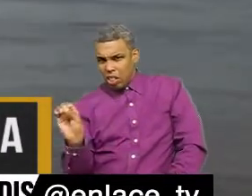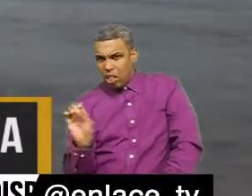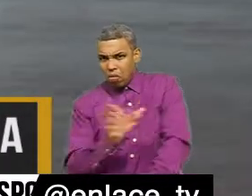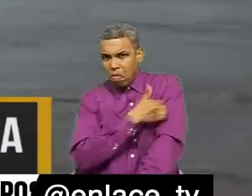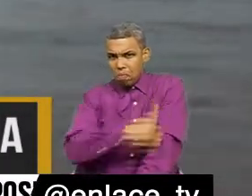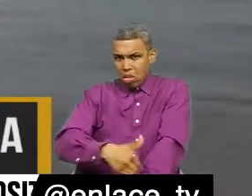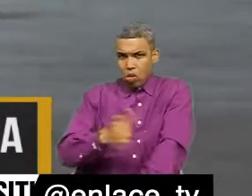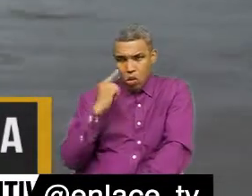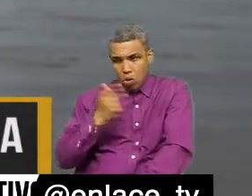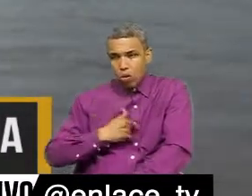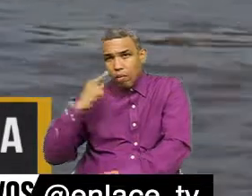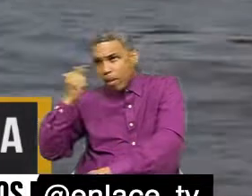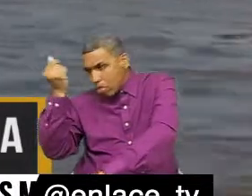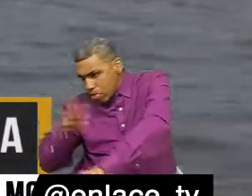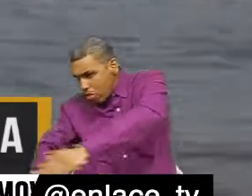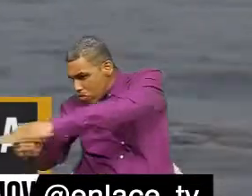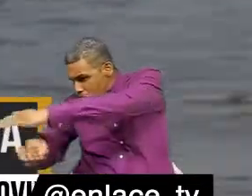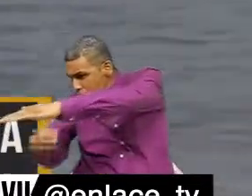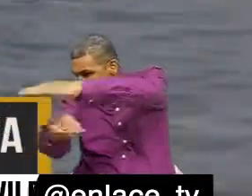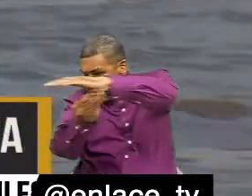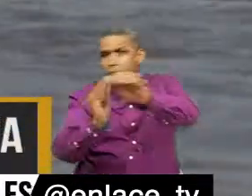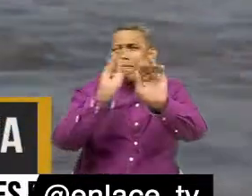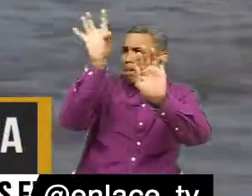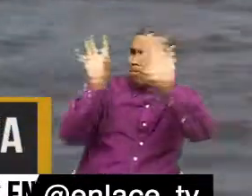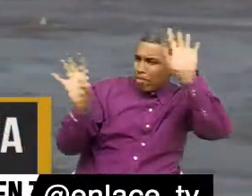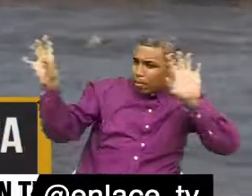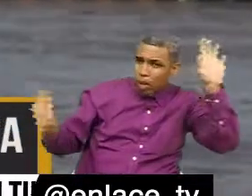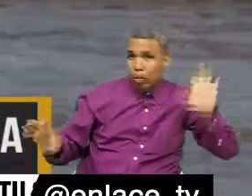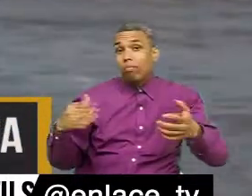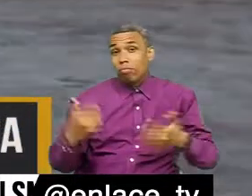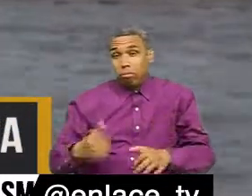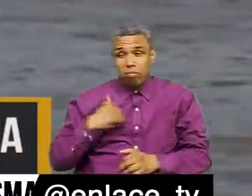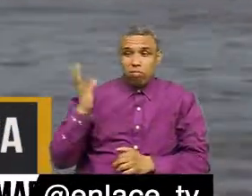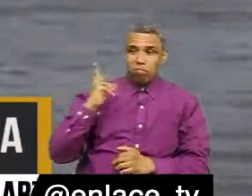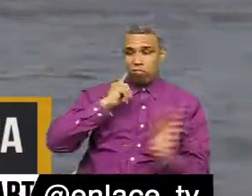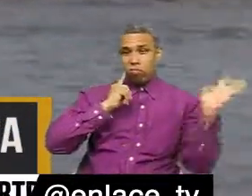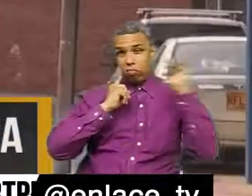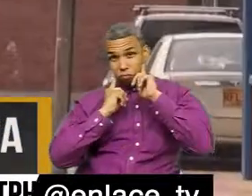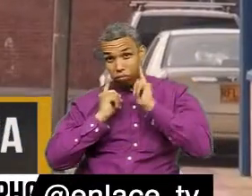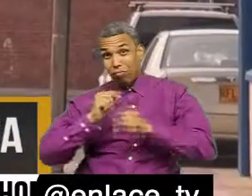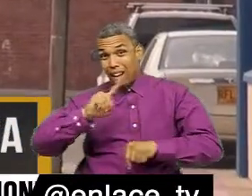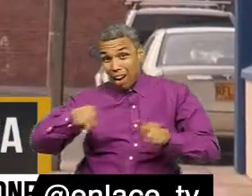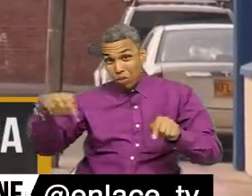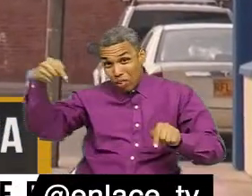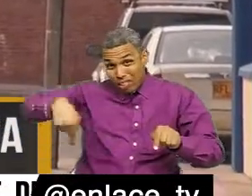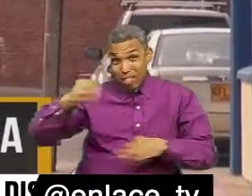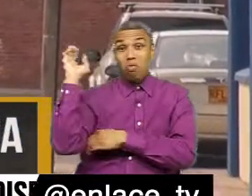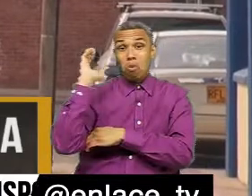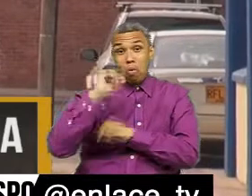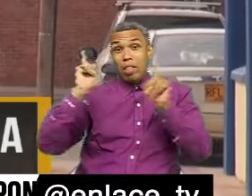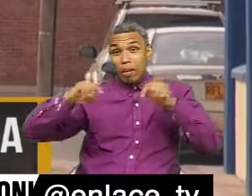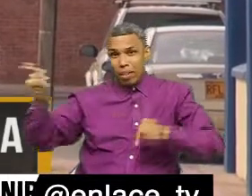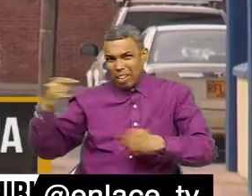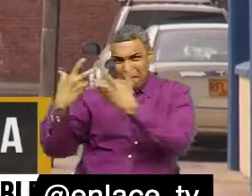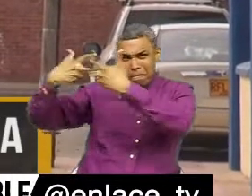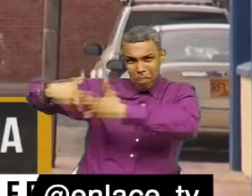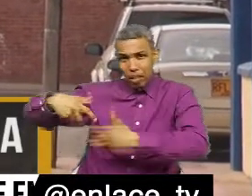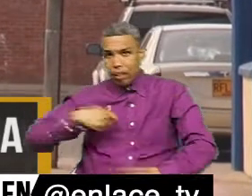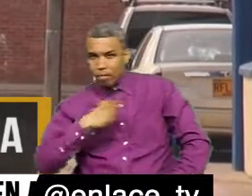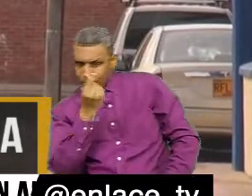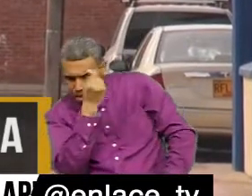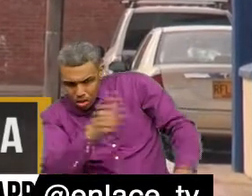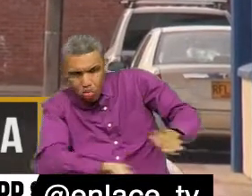países latinoamericanos y África, de los cuales 11 terminaron en manos de funcionarios en Colombia. La sede principal de Navelena está ubicada en Barranca